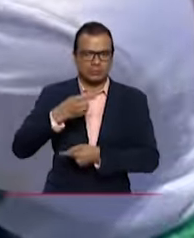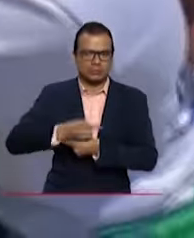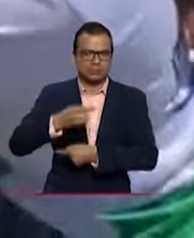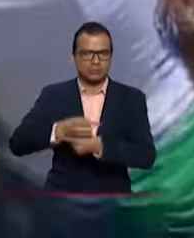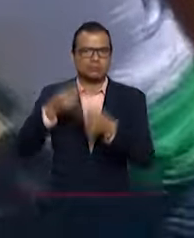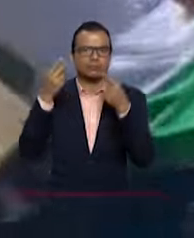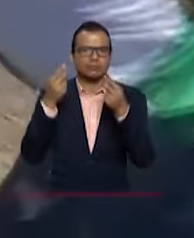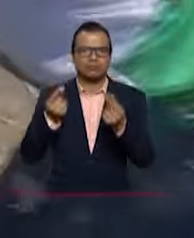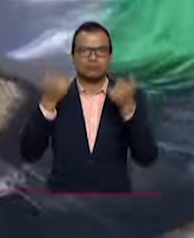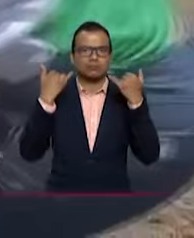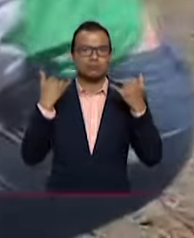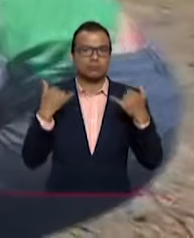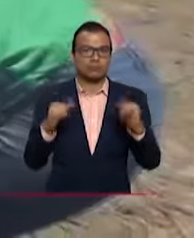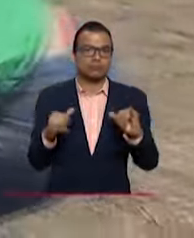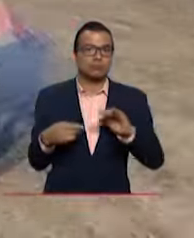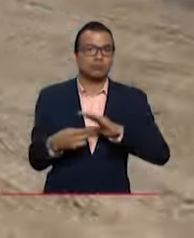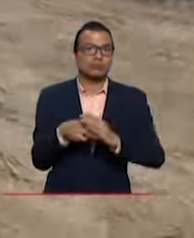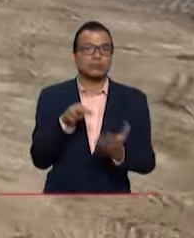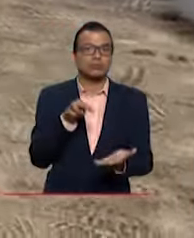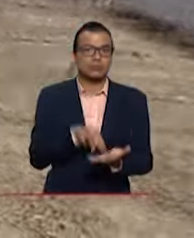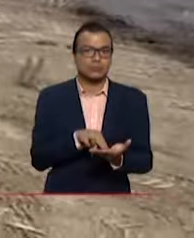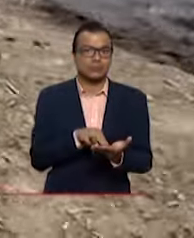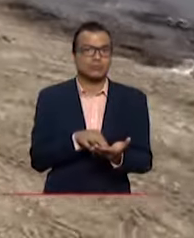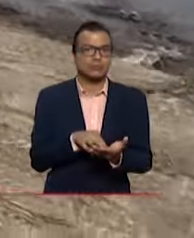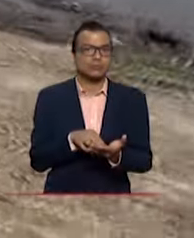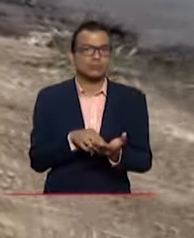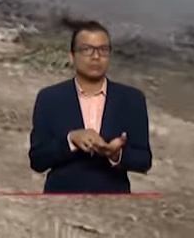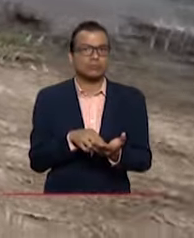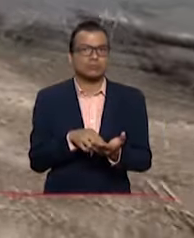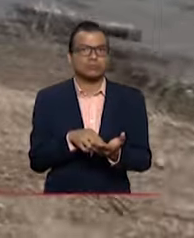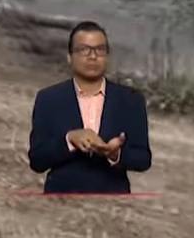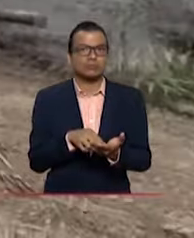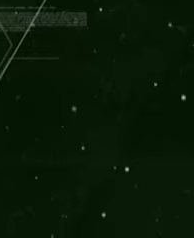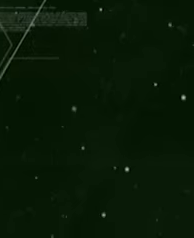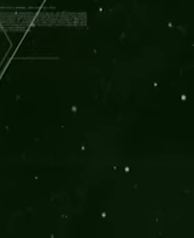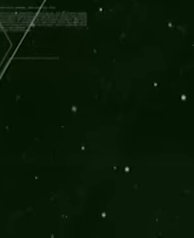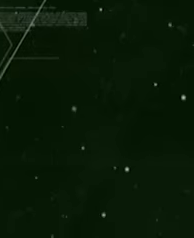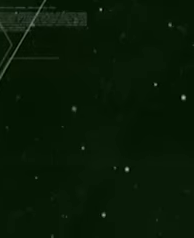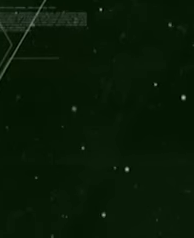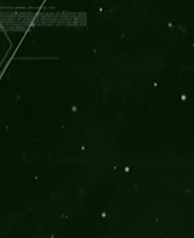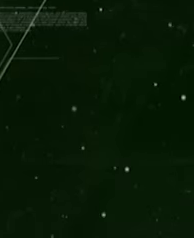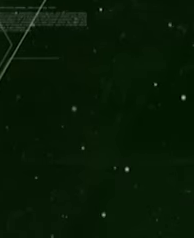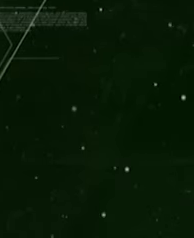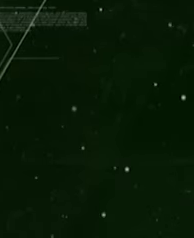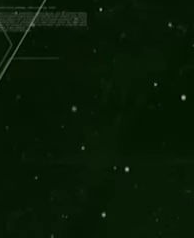rápida y eficiente, evitando la pérdida de esta fauna en riesgo.